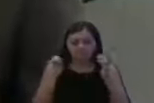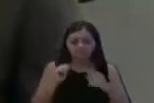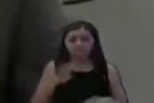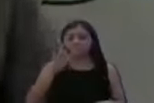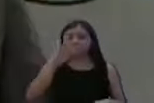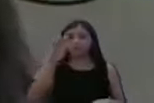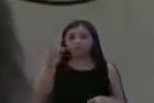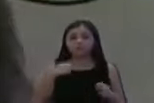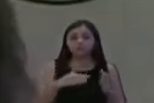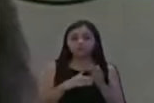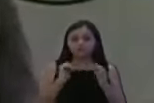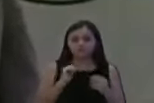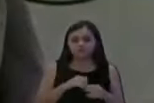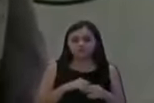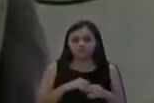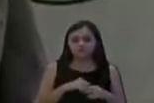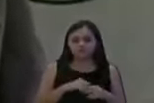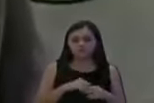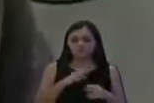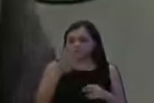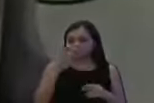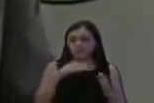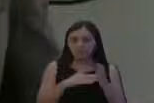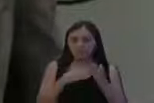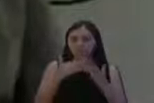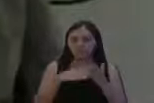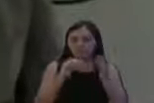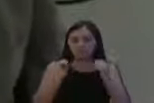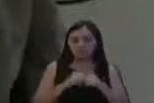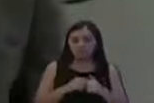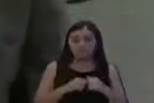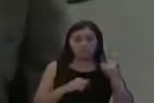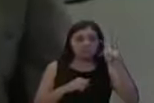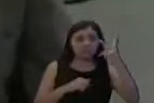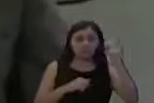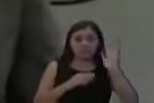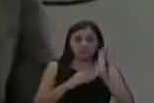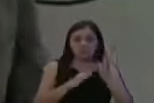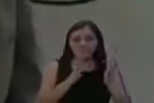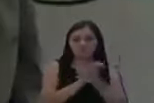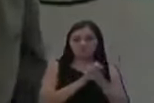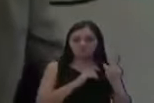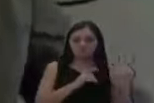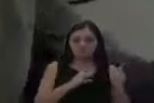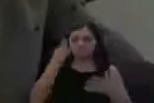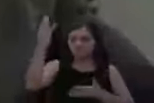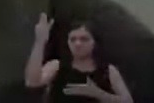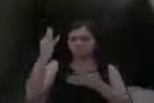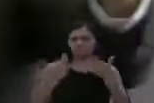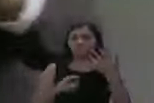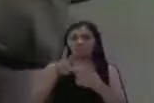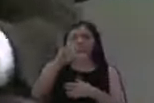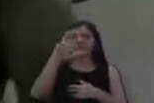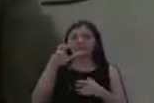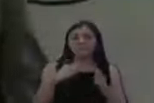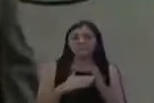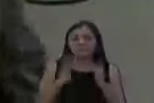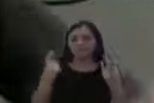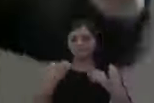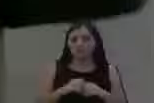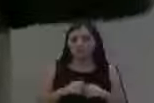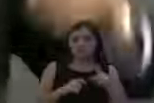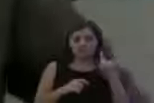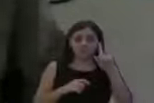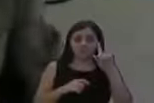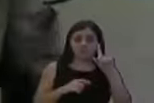casa 00,000 0,000 en otros bienes 300,000 muere el F familia 150,000 para